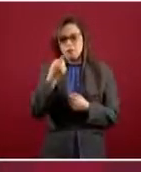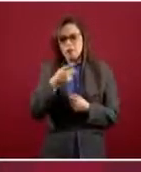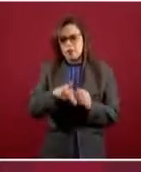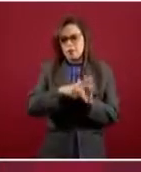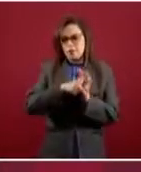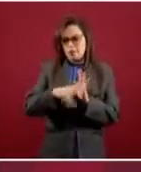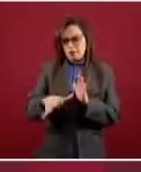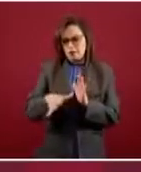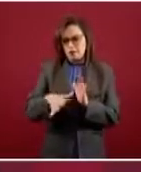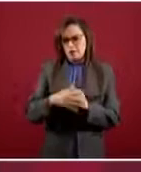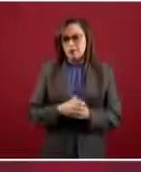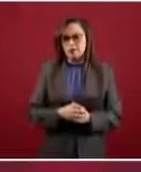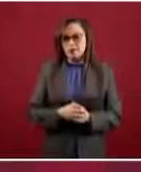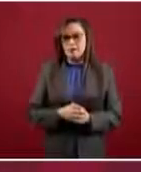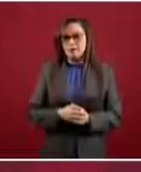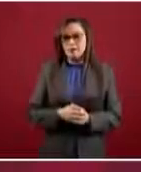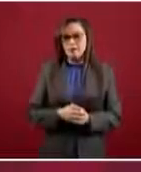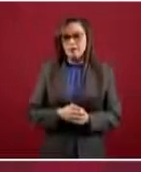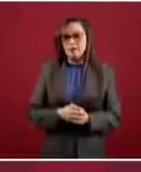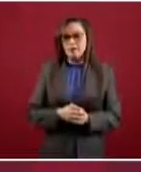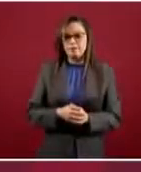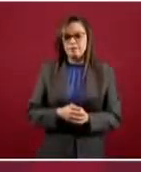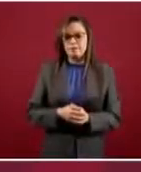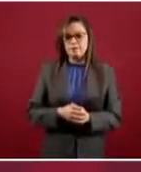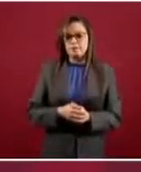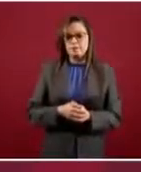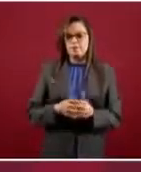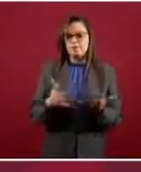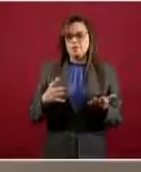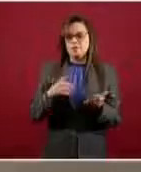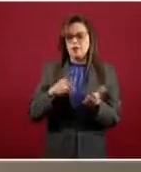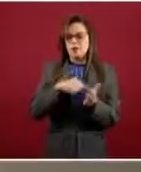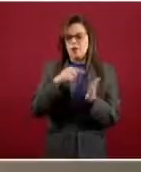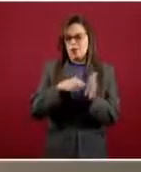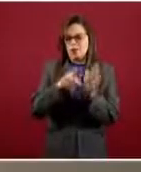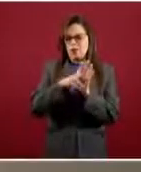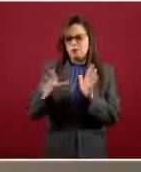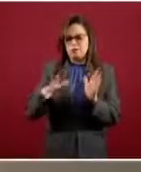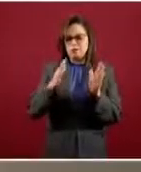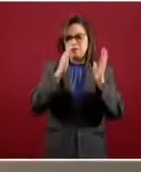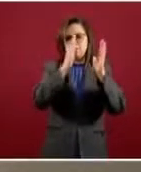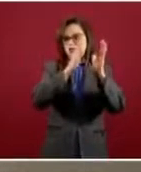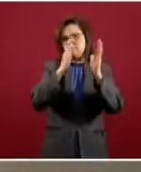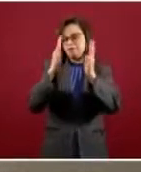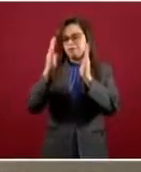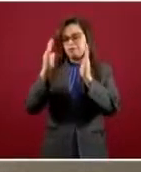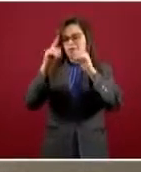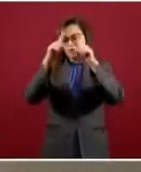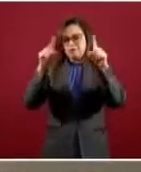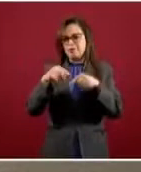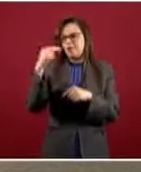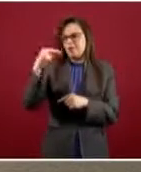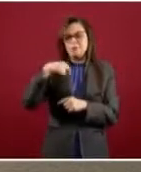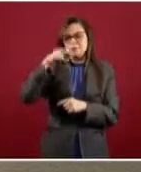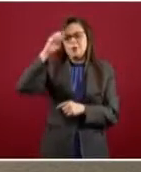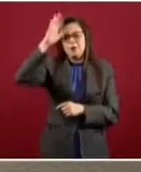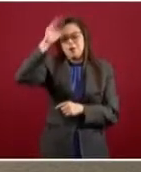nacional, en una sección, no me acuerdo cómo se llama, algo así como las no me acuerdo,